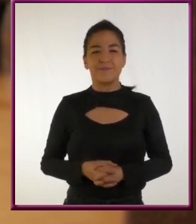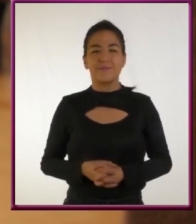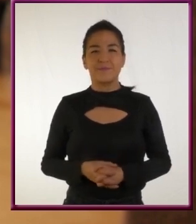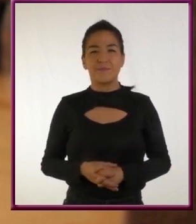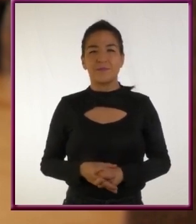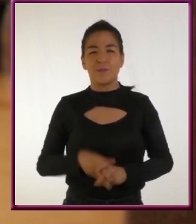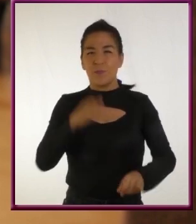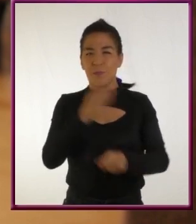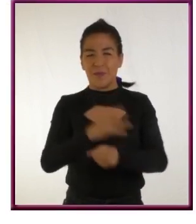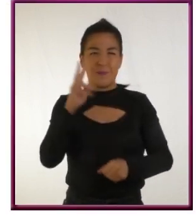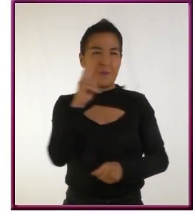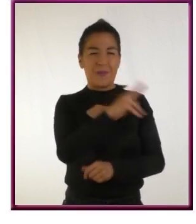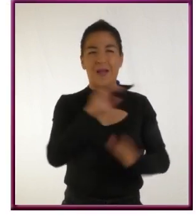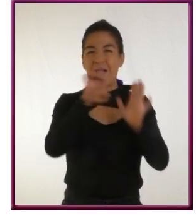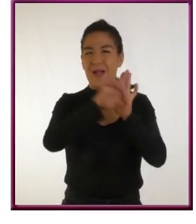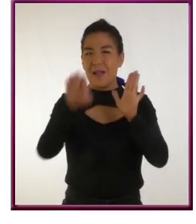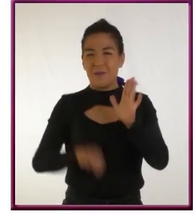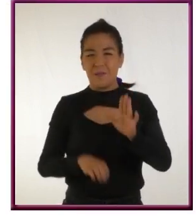pequeño